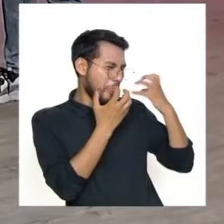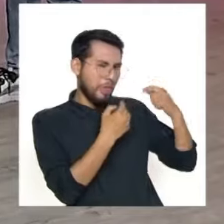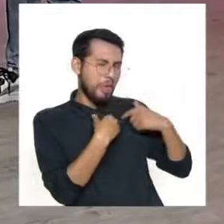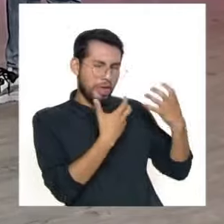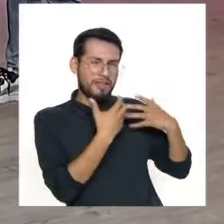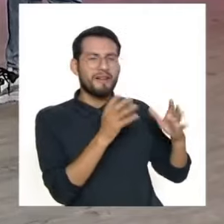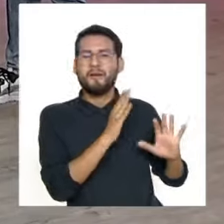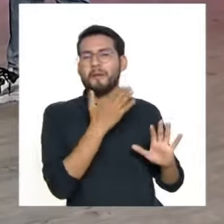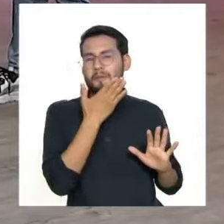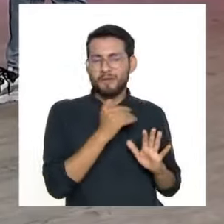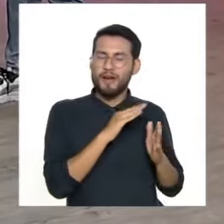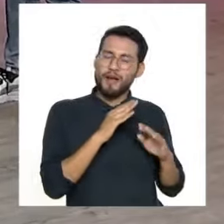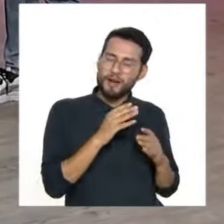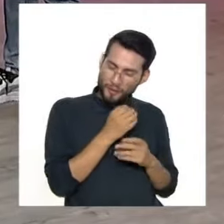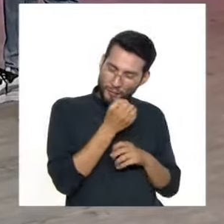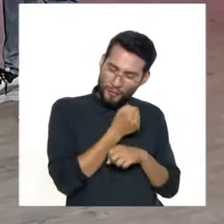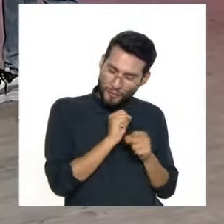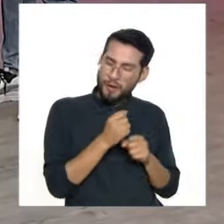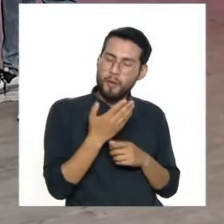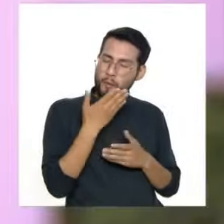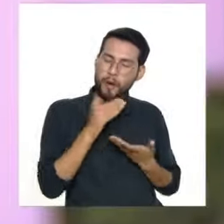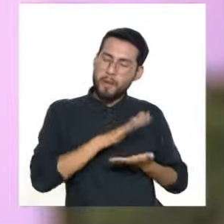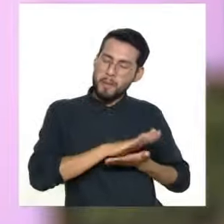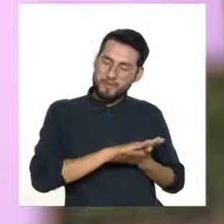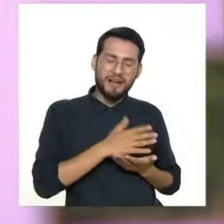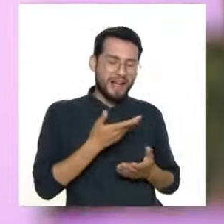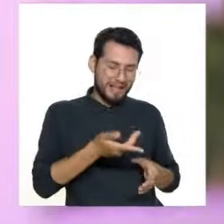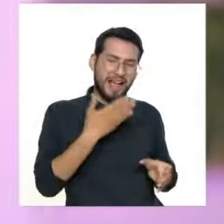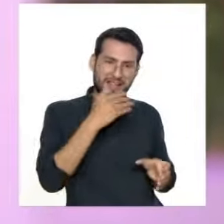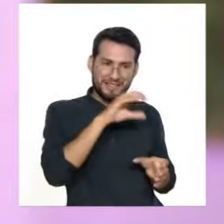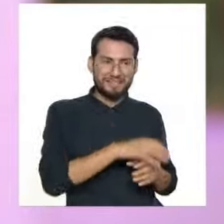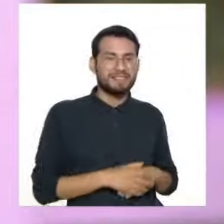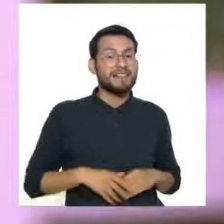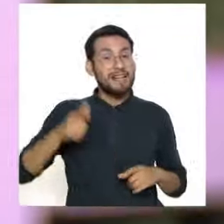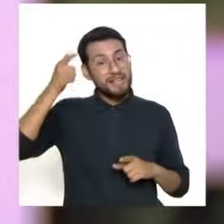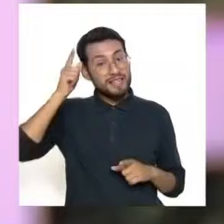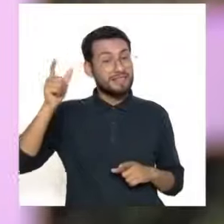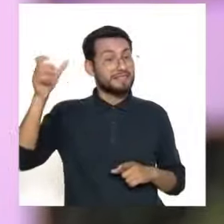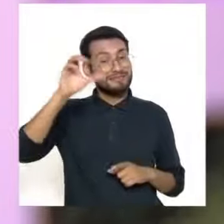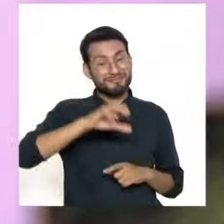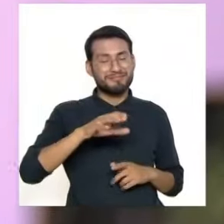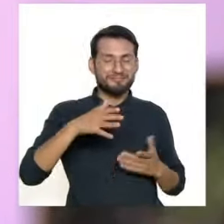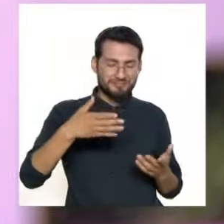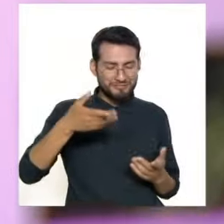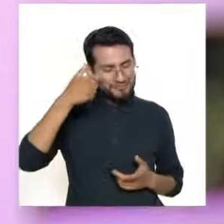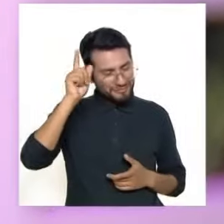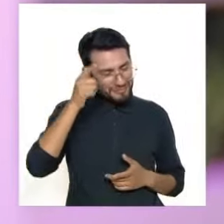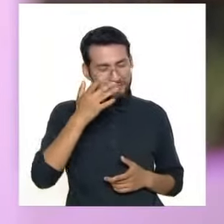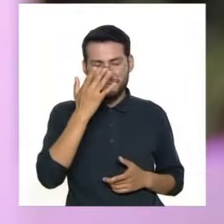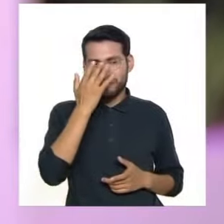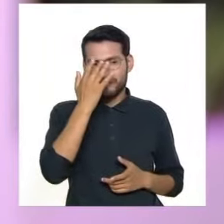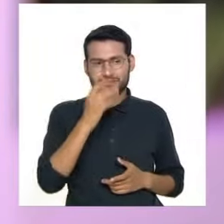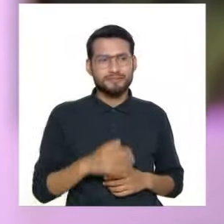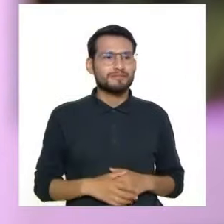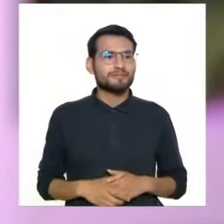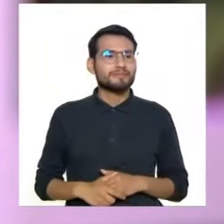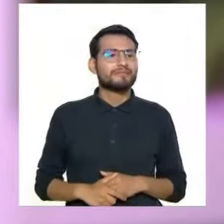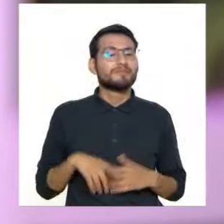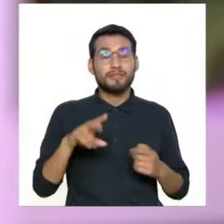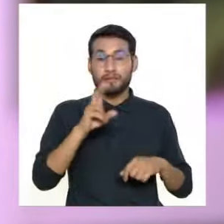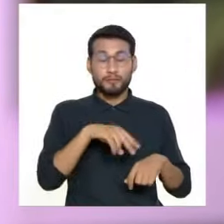prefiero evitar problemas hay que evitar hay que evitar evitar problemas y qué lleva leche plásico no evaporada sab la historia de la